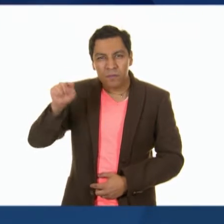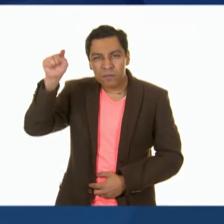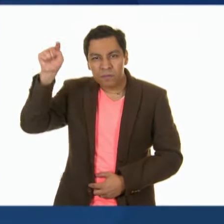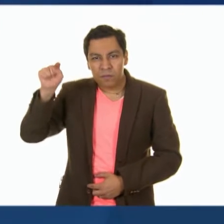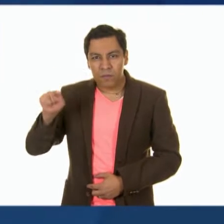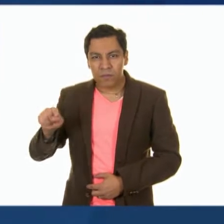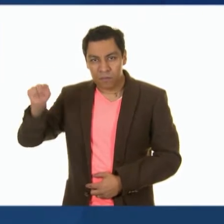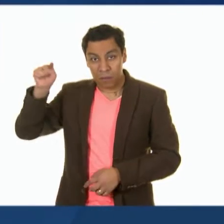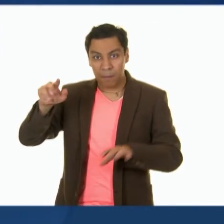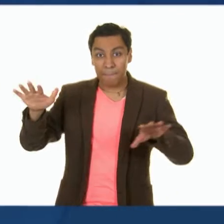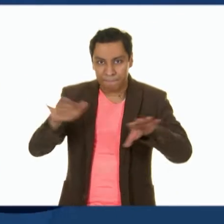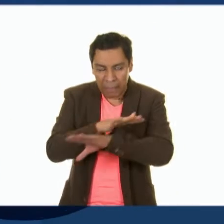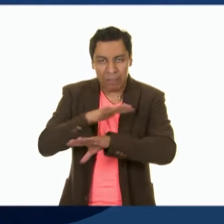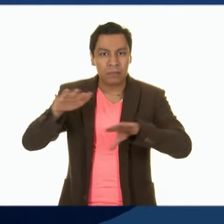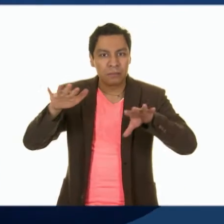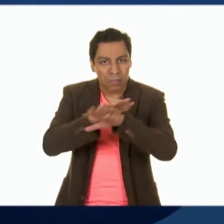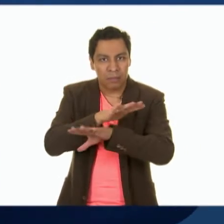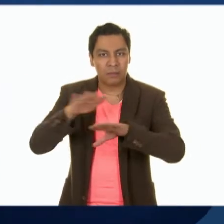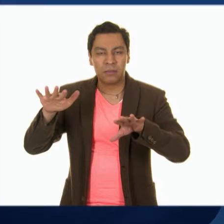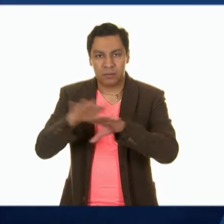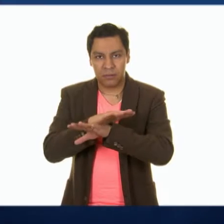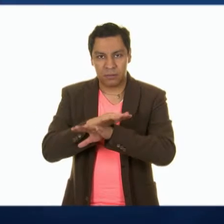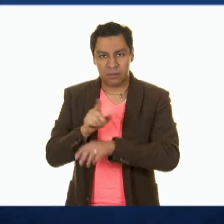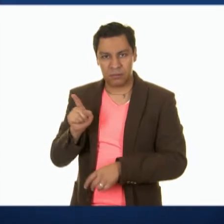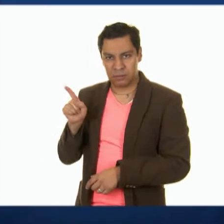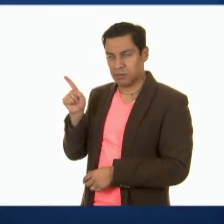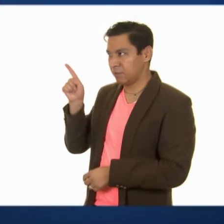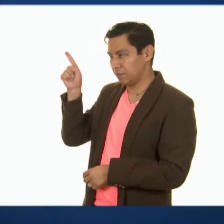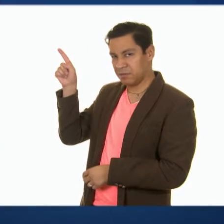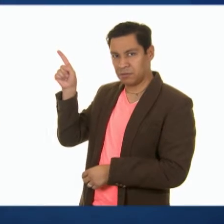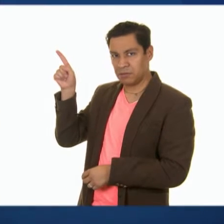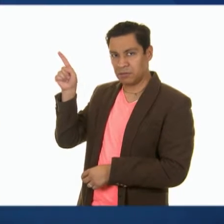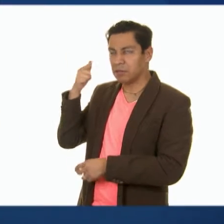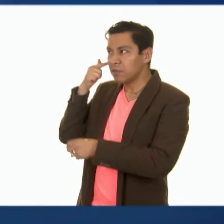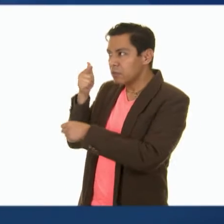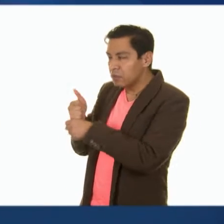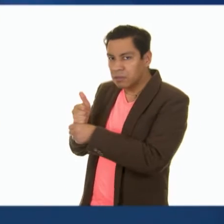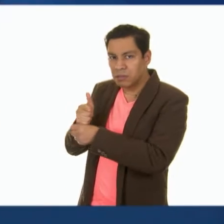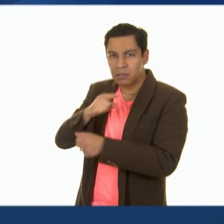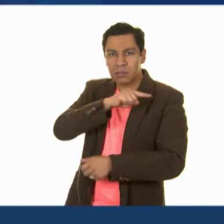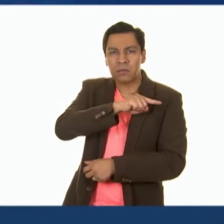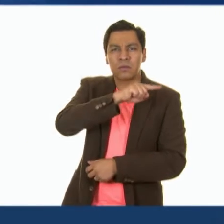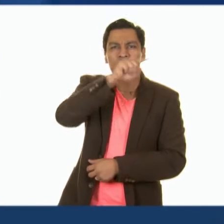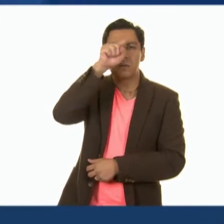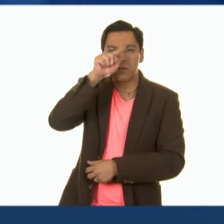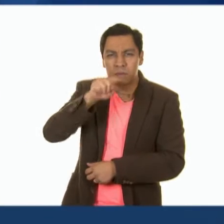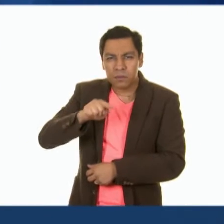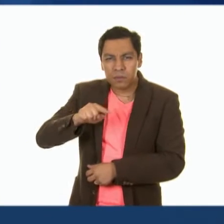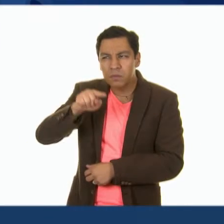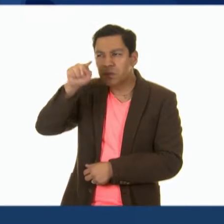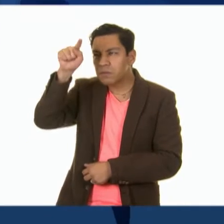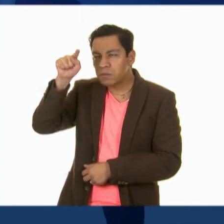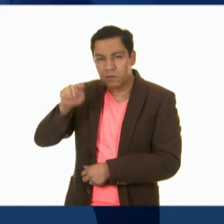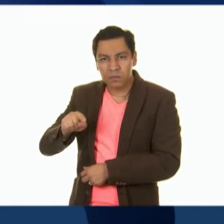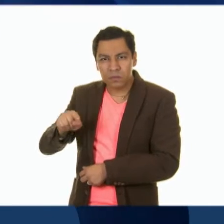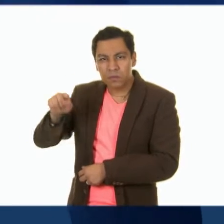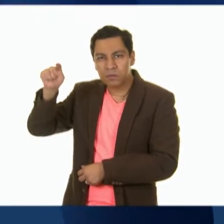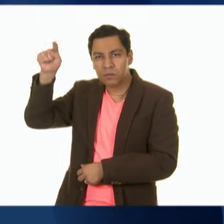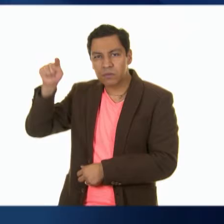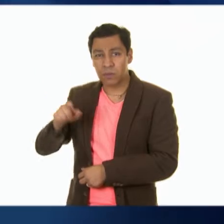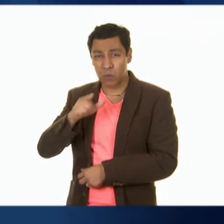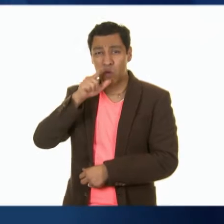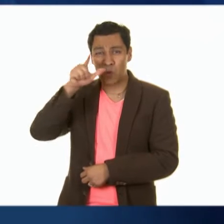de longitudes de onda y frecuencias, entre las cuales encontramos las ondas de radio, las microondas, la